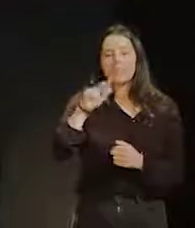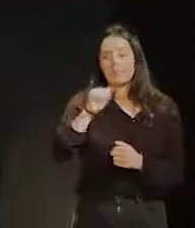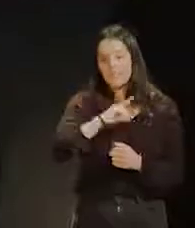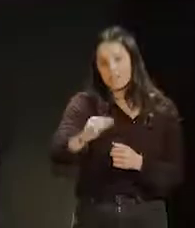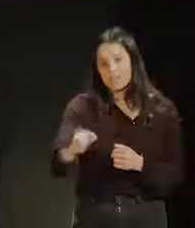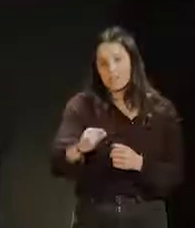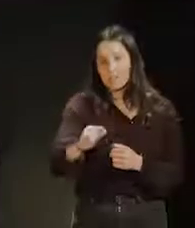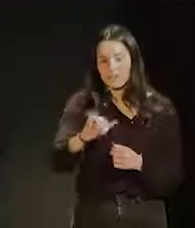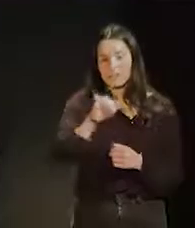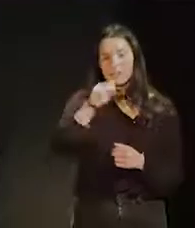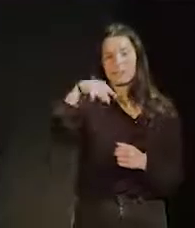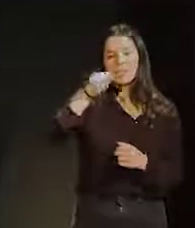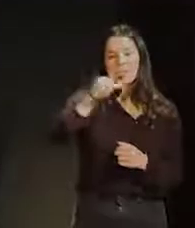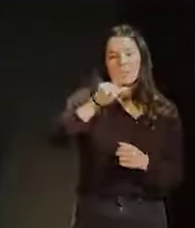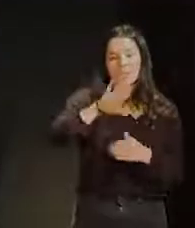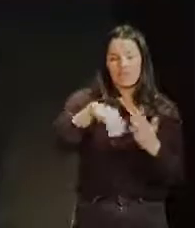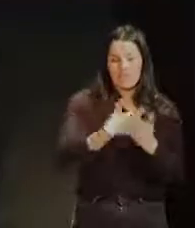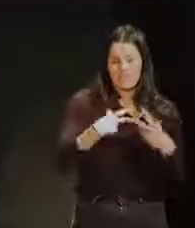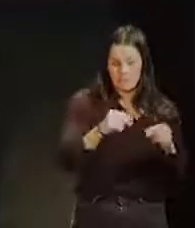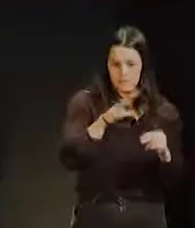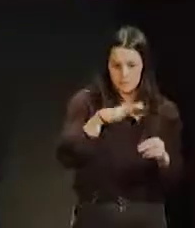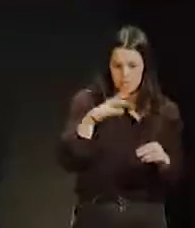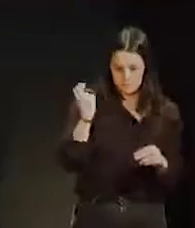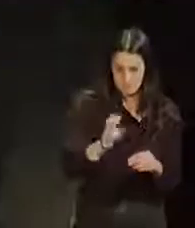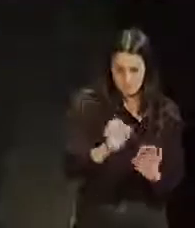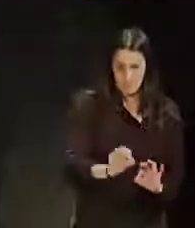todavía hasta el final para que podáis